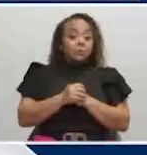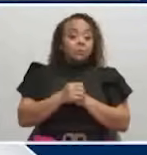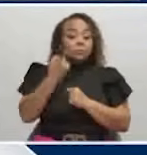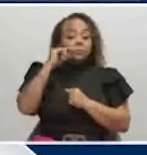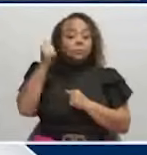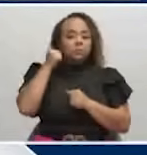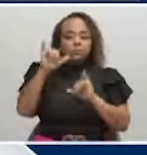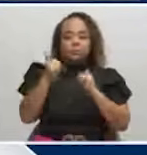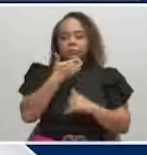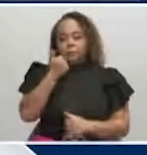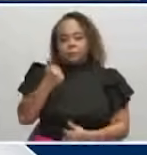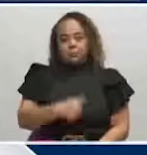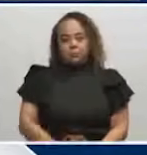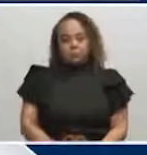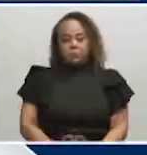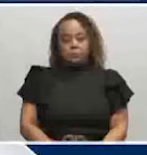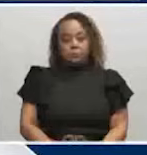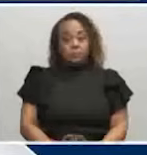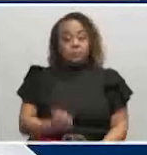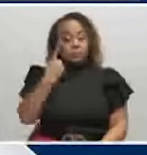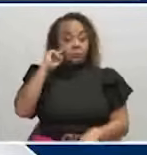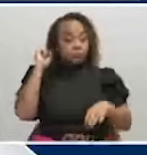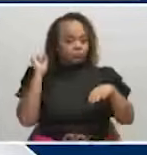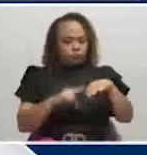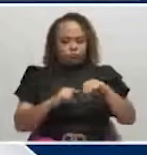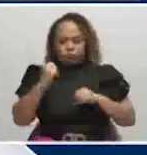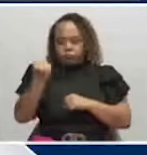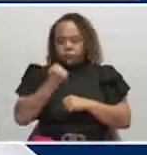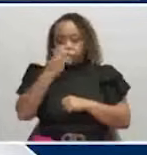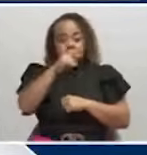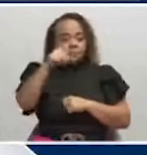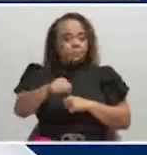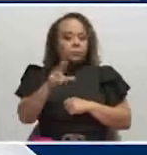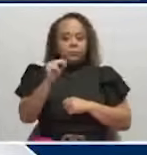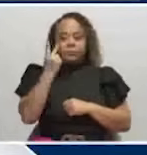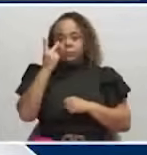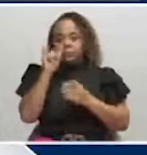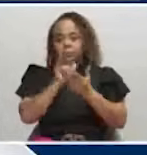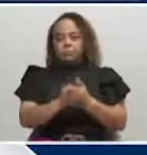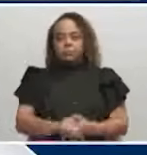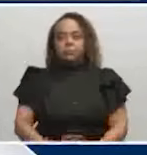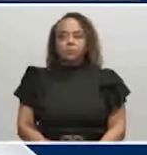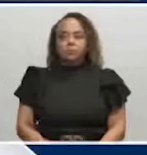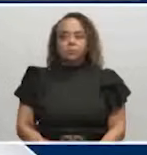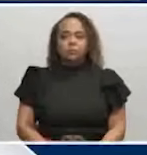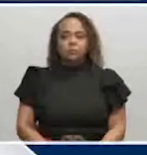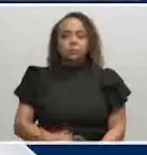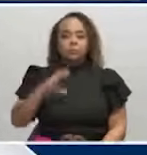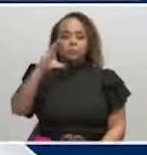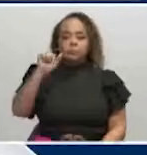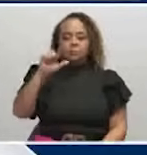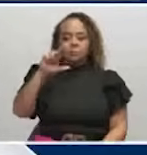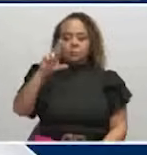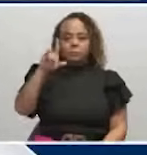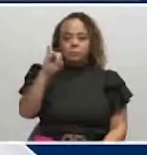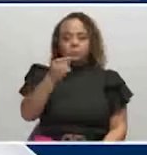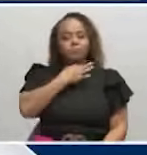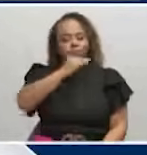la liga juegue mejor, para que sea contundente, y hoy no vemos eso, ¿verdad? Carlos, el gusto de